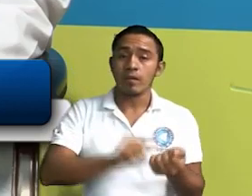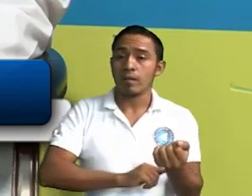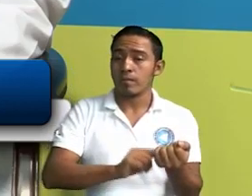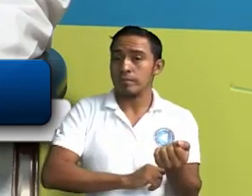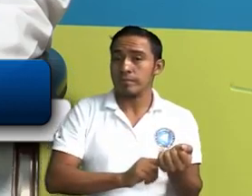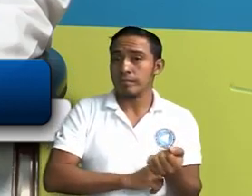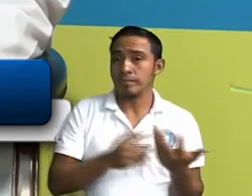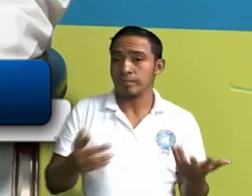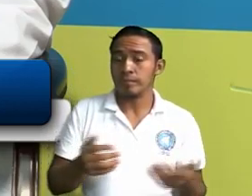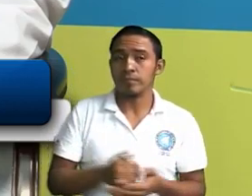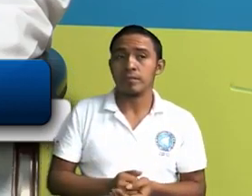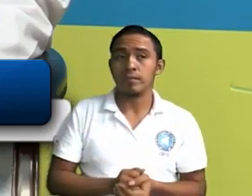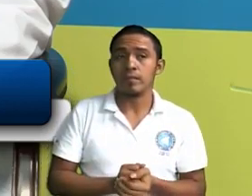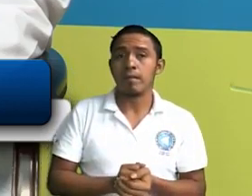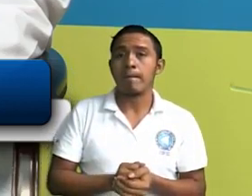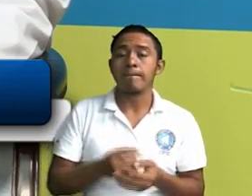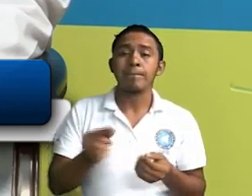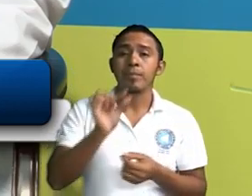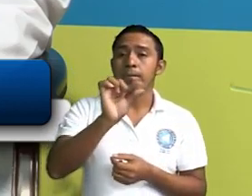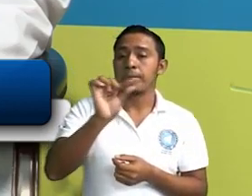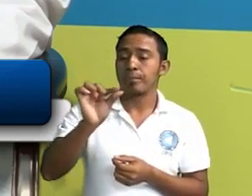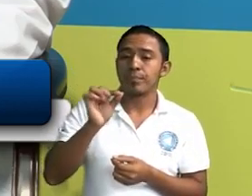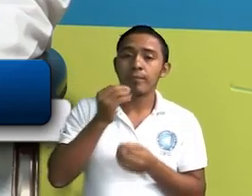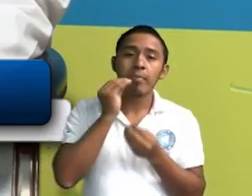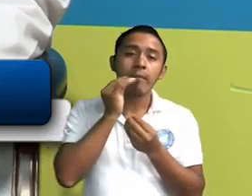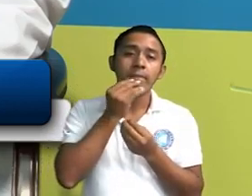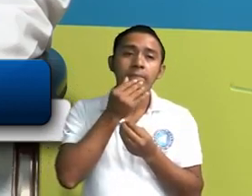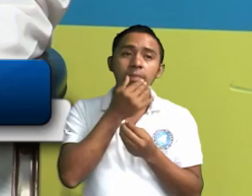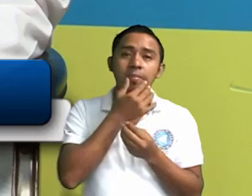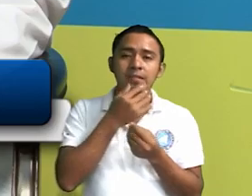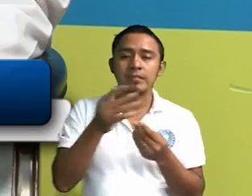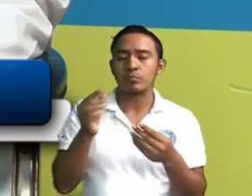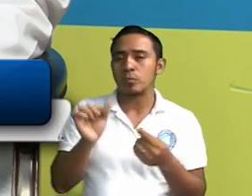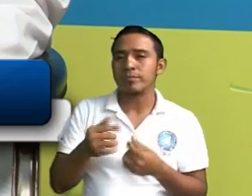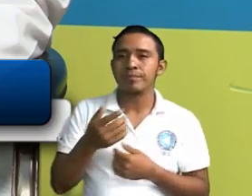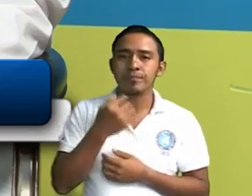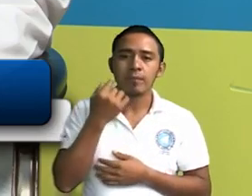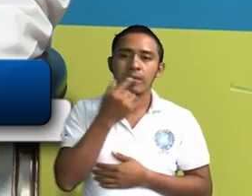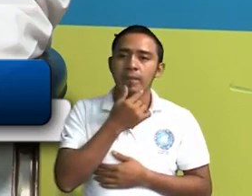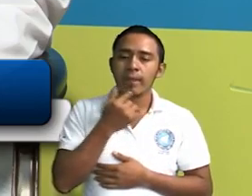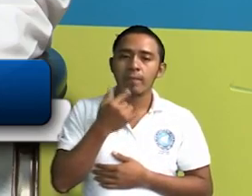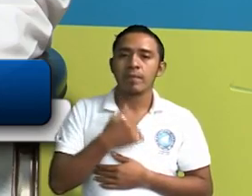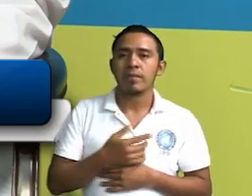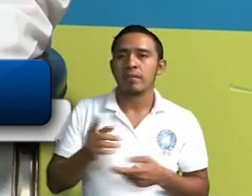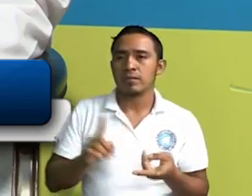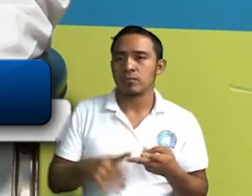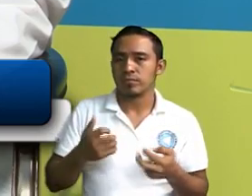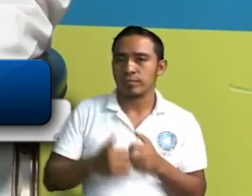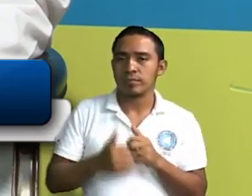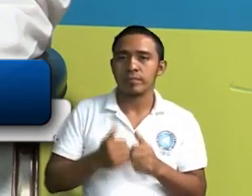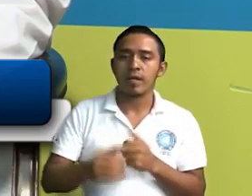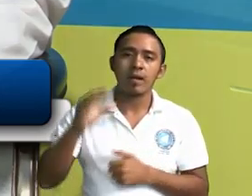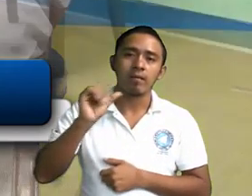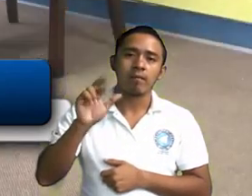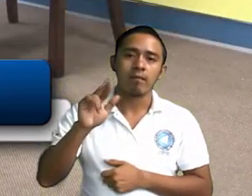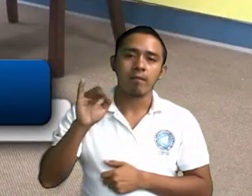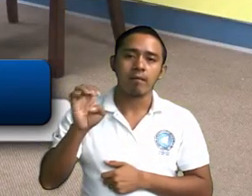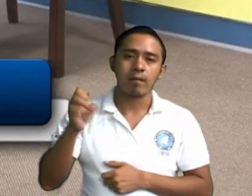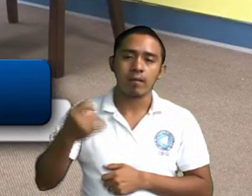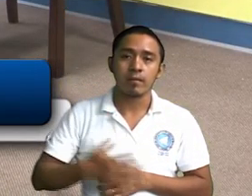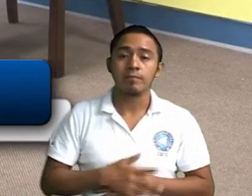una producción de menos saliva y hace que la boca se le reseque también se habla de caria presenta caries en este